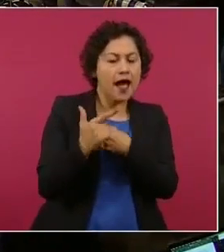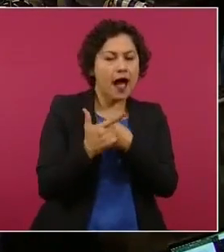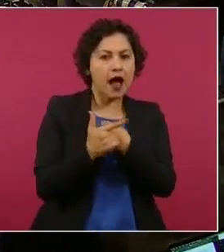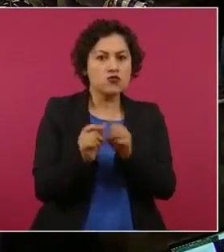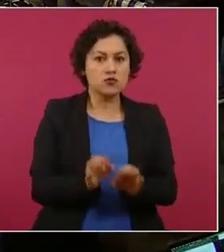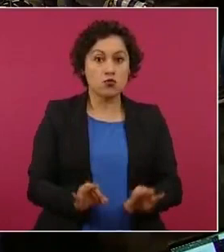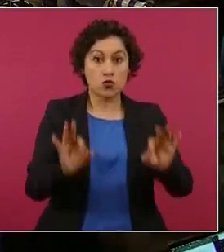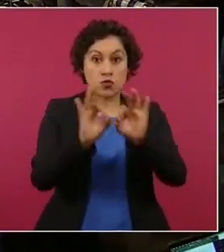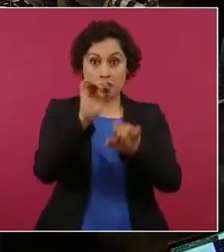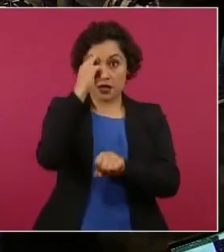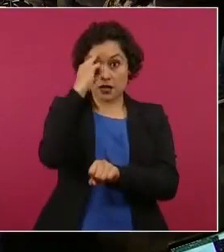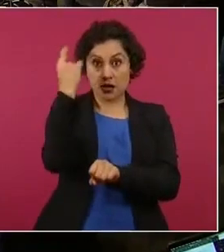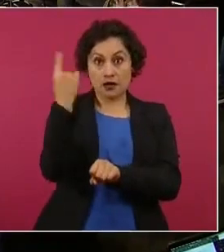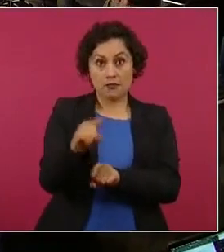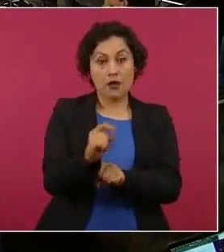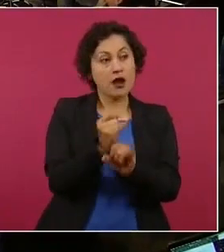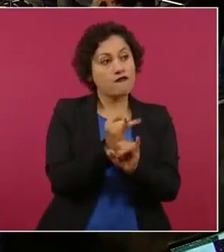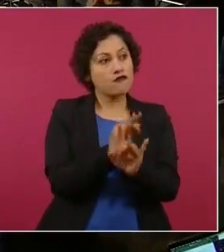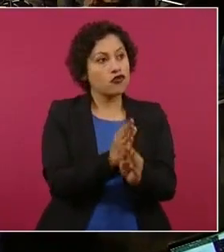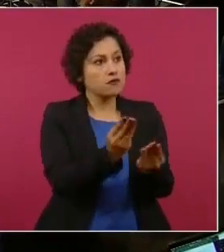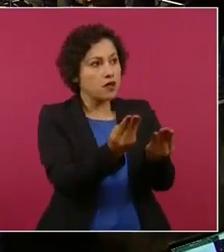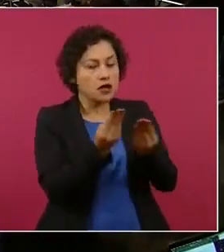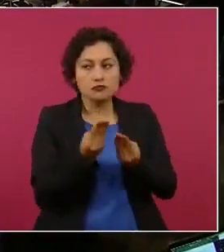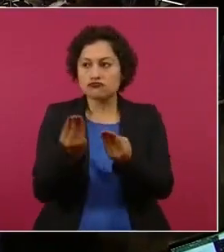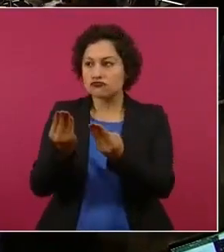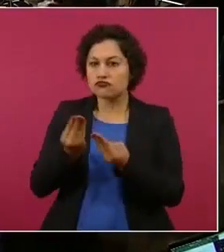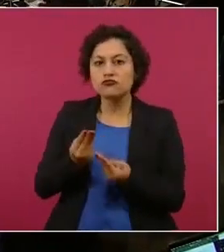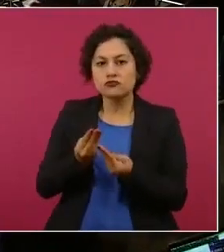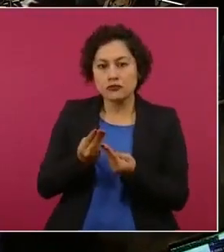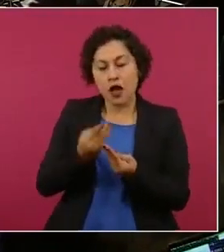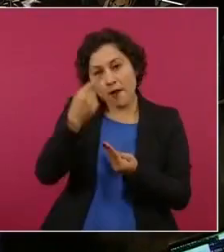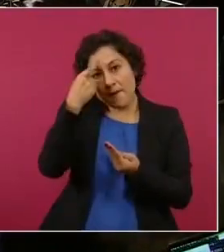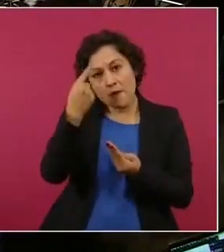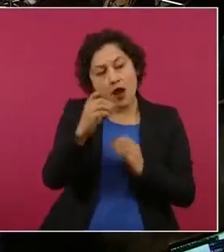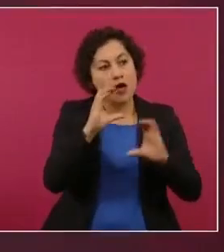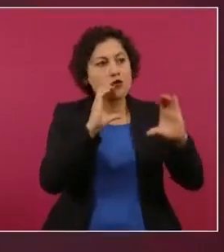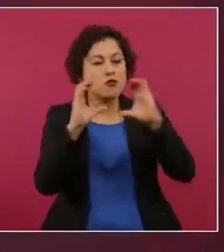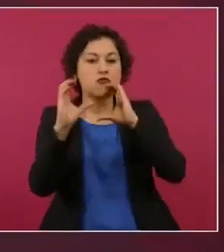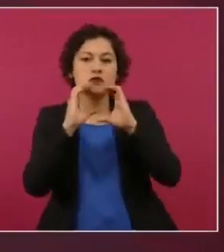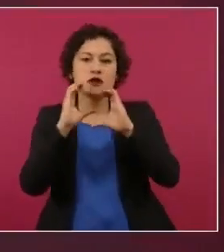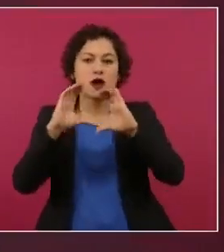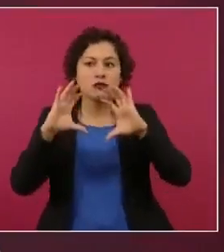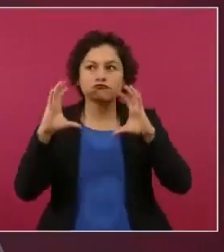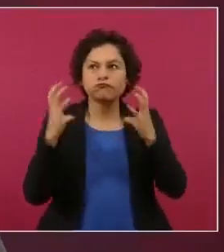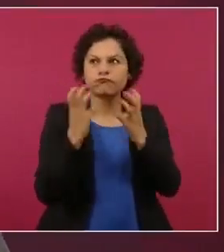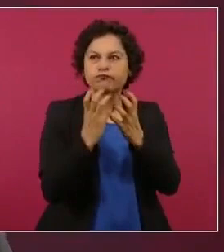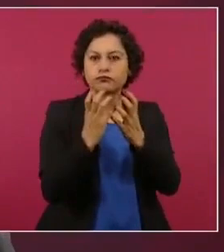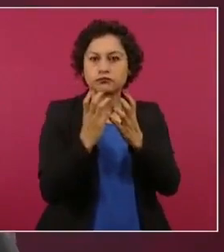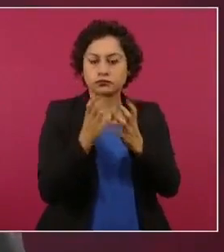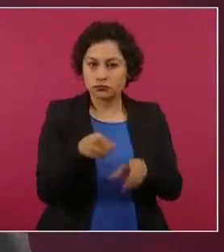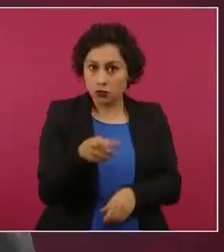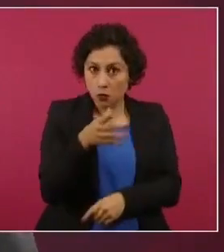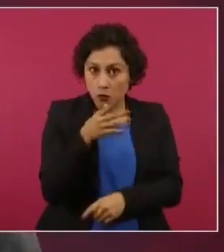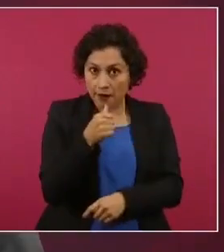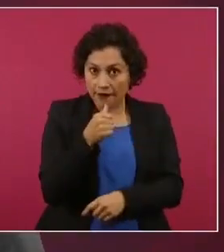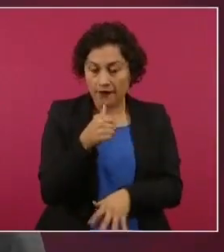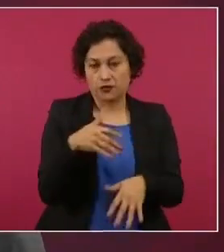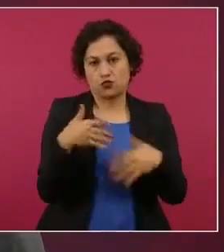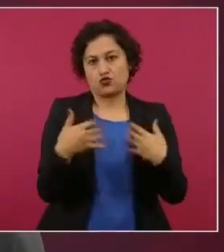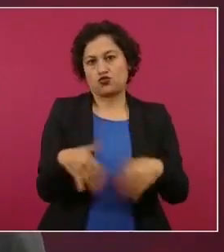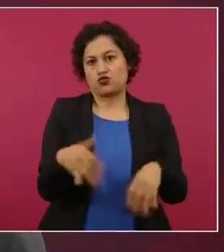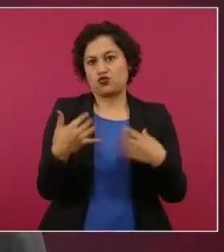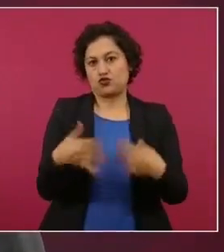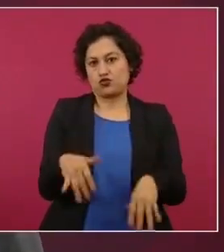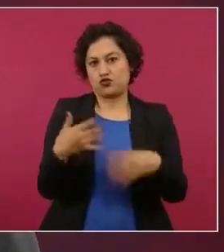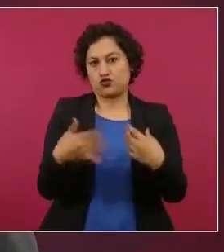conocimiento la información y la intercomunicación con el mundo esto implicaría aceptar